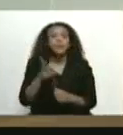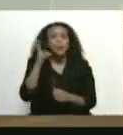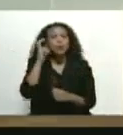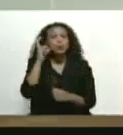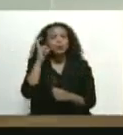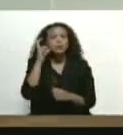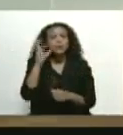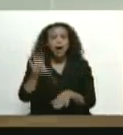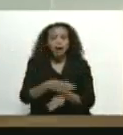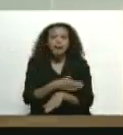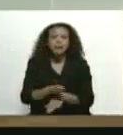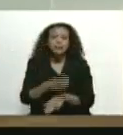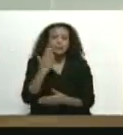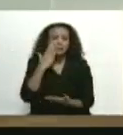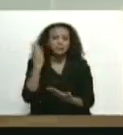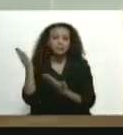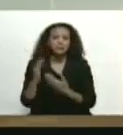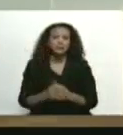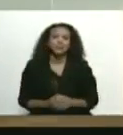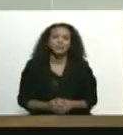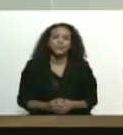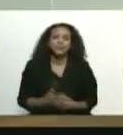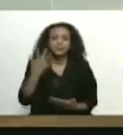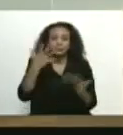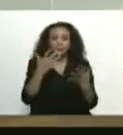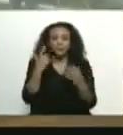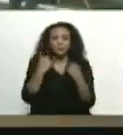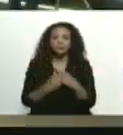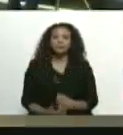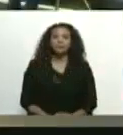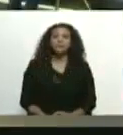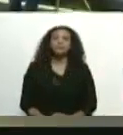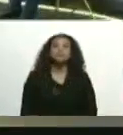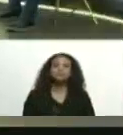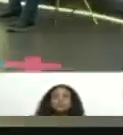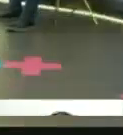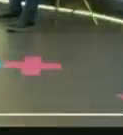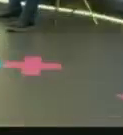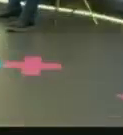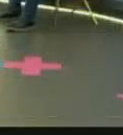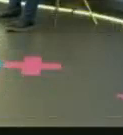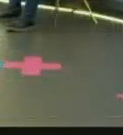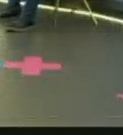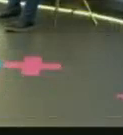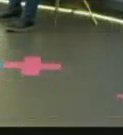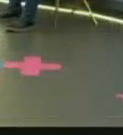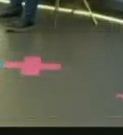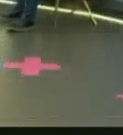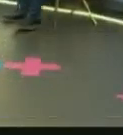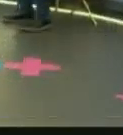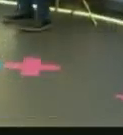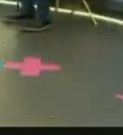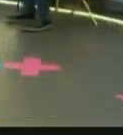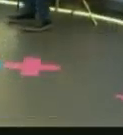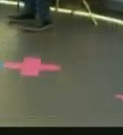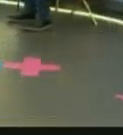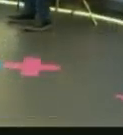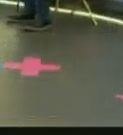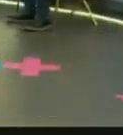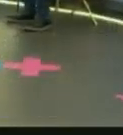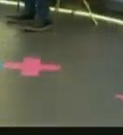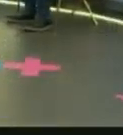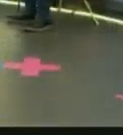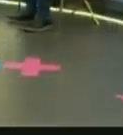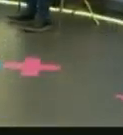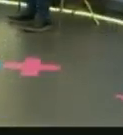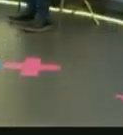Lee, mira, llegó a Lee primera, llegó a Lee primera. Yo sé el Paraguaná, qué buena vaina y no digo más. Yo